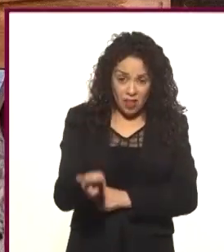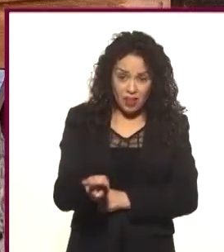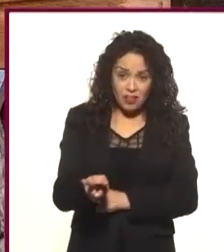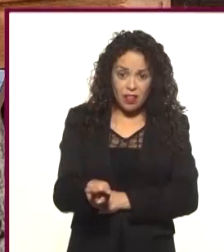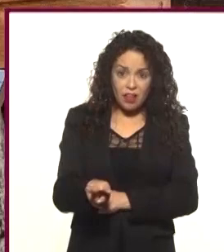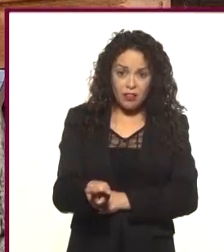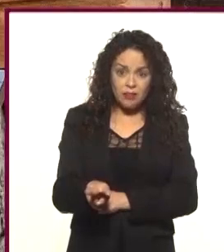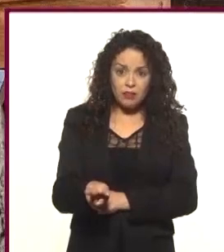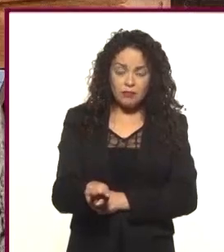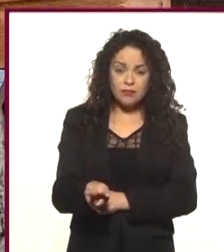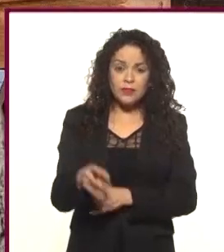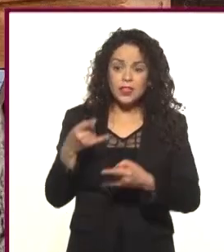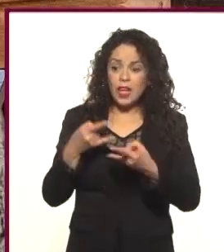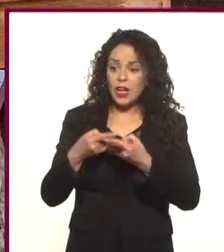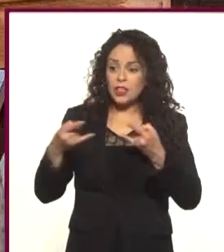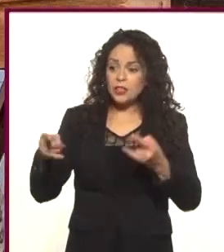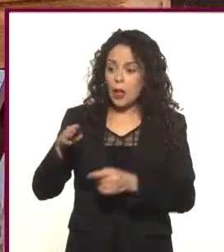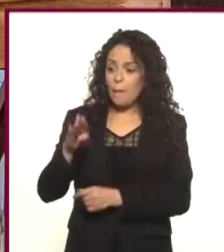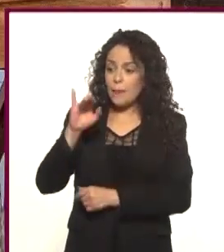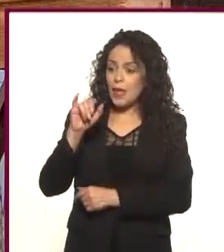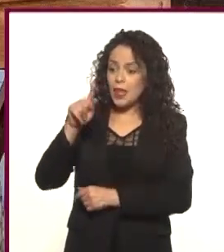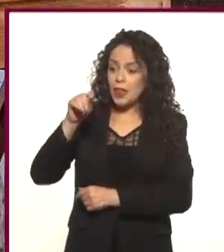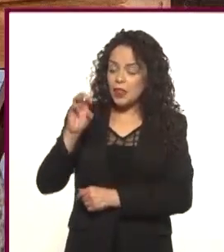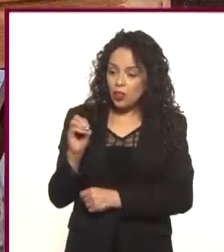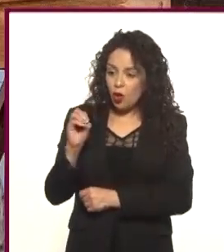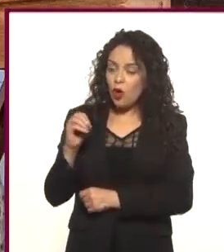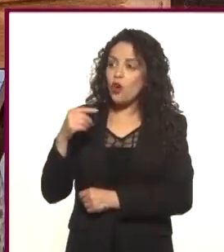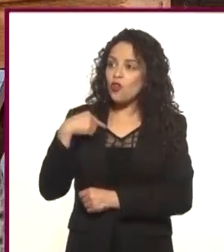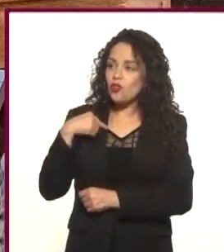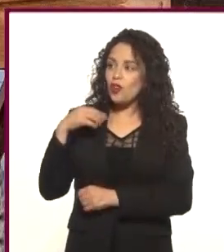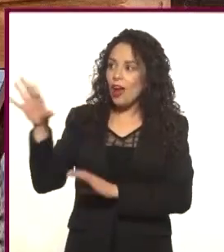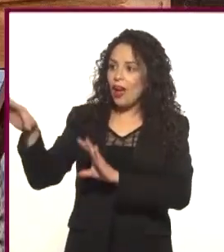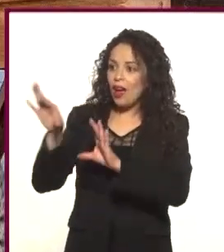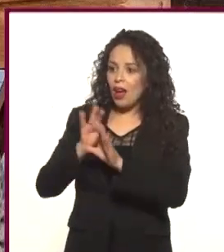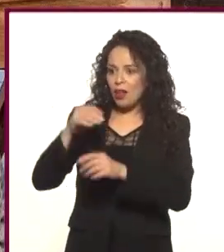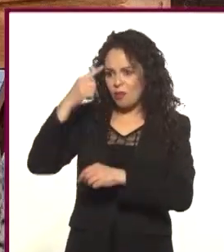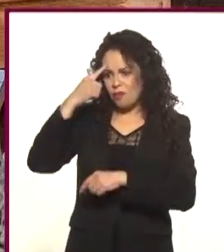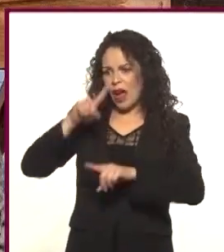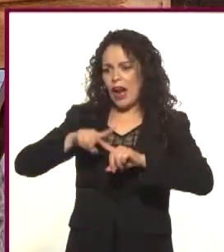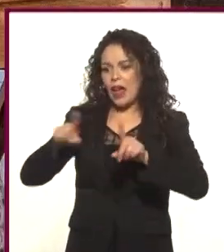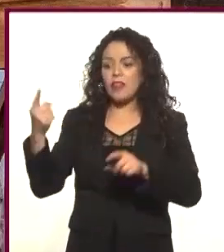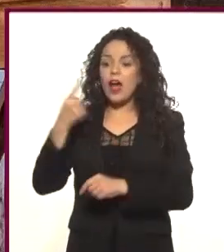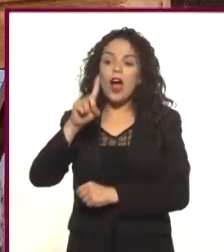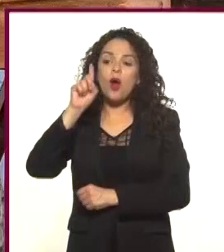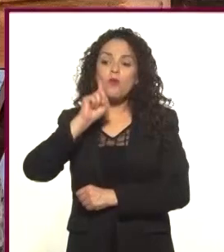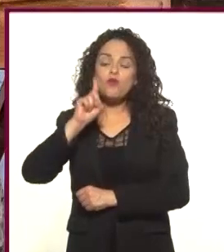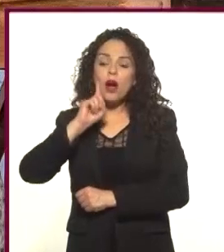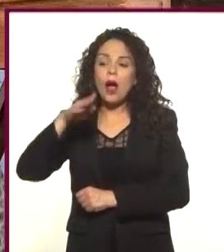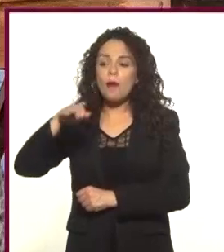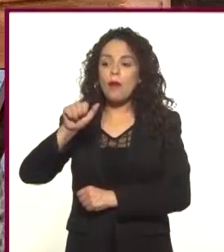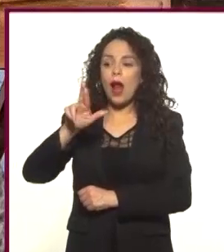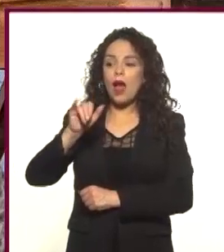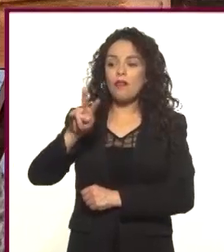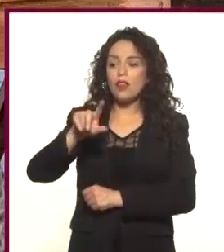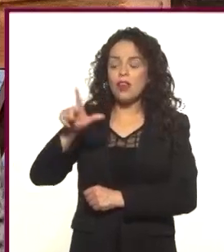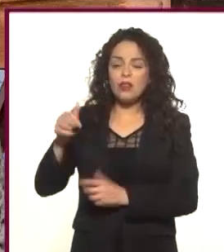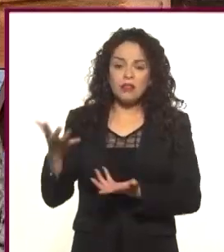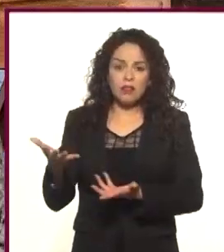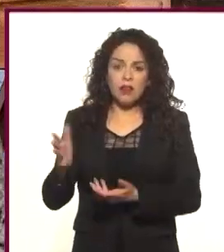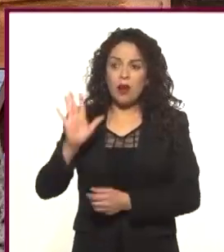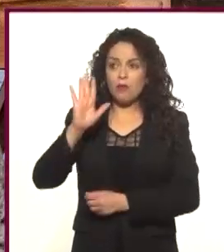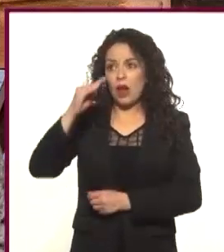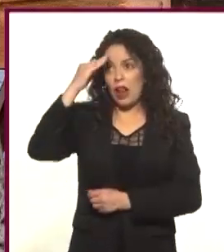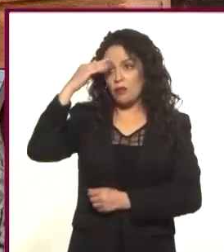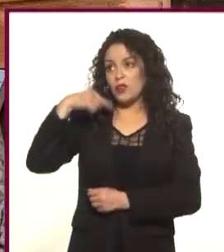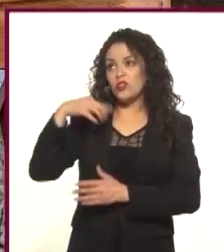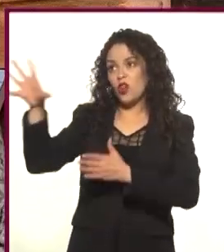tampoco supe en qué historia mitológica basarme que fuera diferente a la de Mujer Maravilla. Todos iban a pensar que le